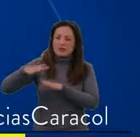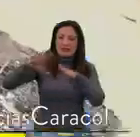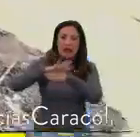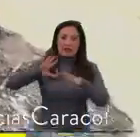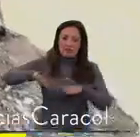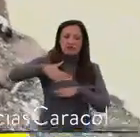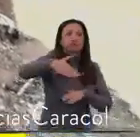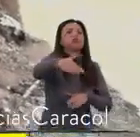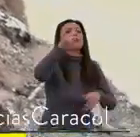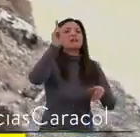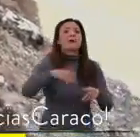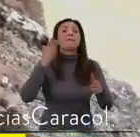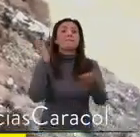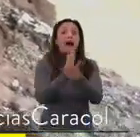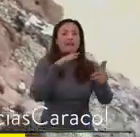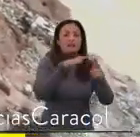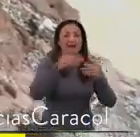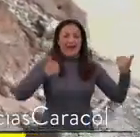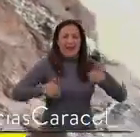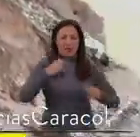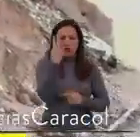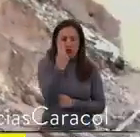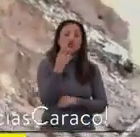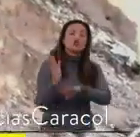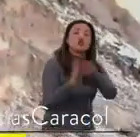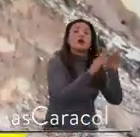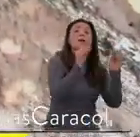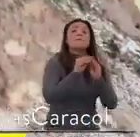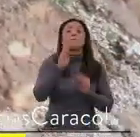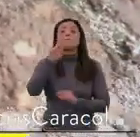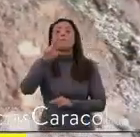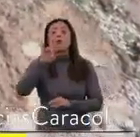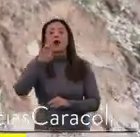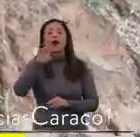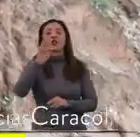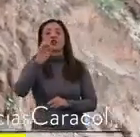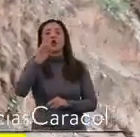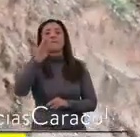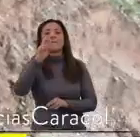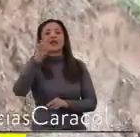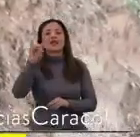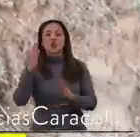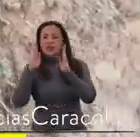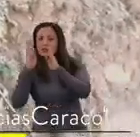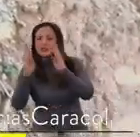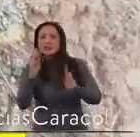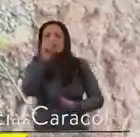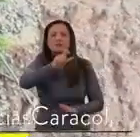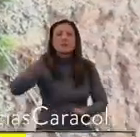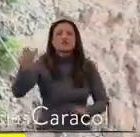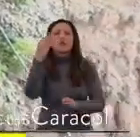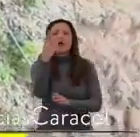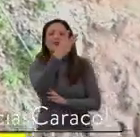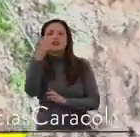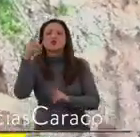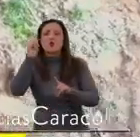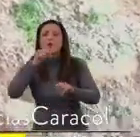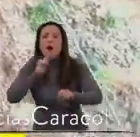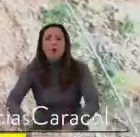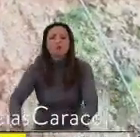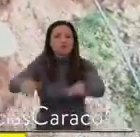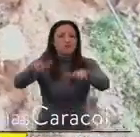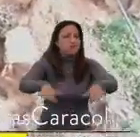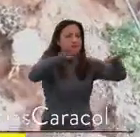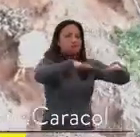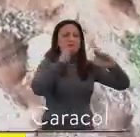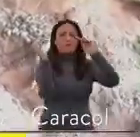leves. Mientras tanto, en el municipio de Puerto Berrío, la alcaldía atiende a 300 personas damnificadas por las inundaciones de sus viviendas.